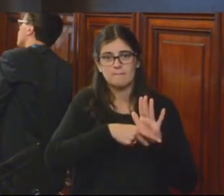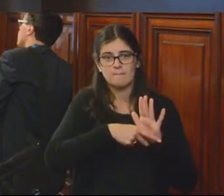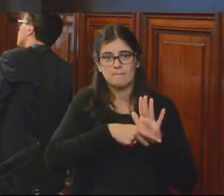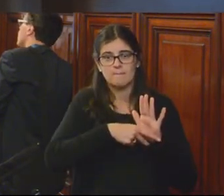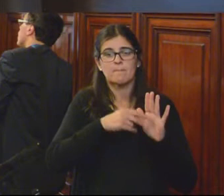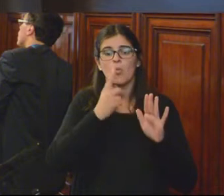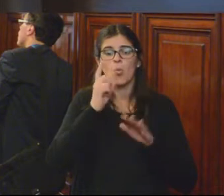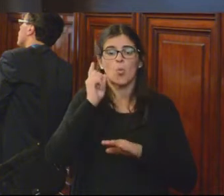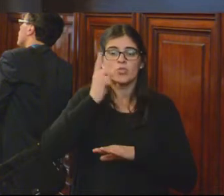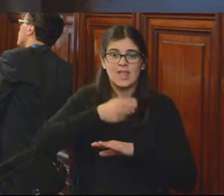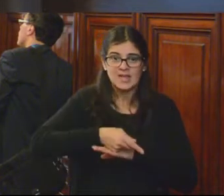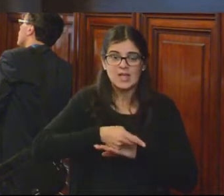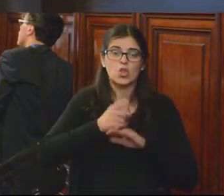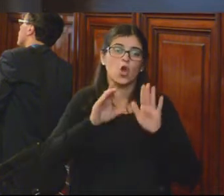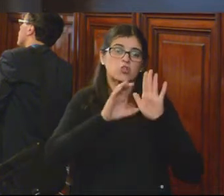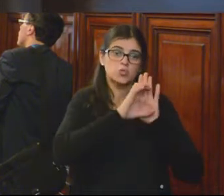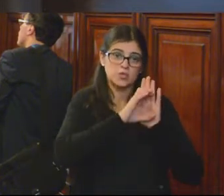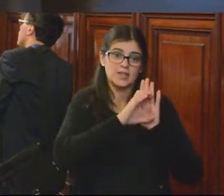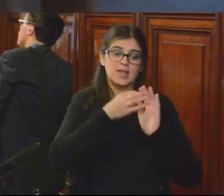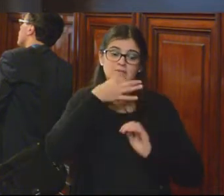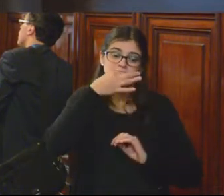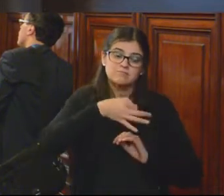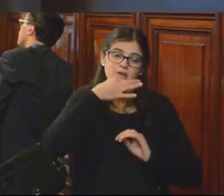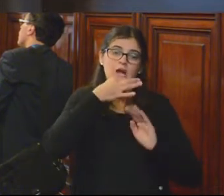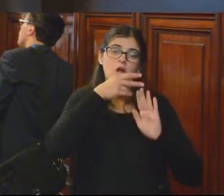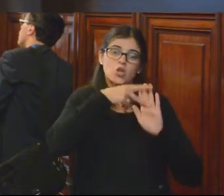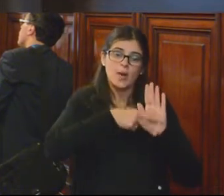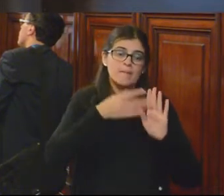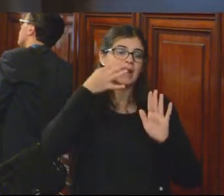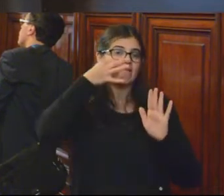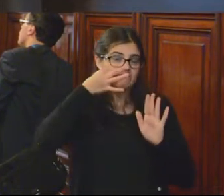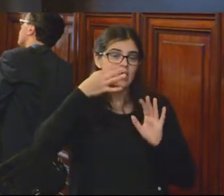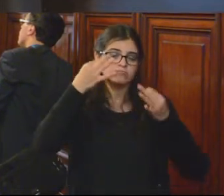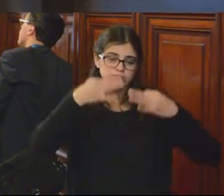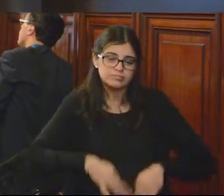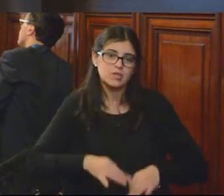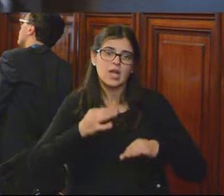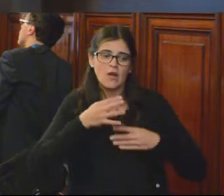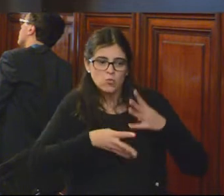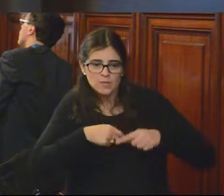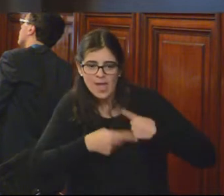un decreto constituyente mediante el cual se dictan las normas para garantizar el pleno funcionamiento